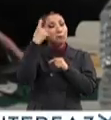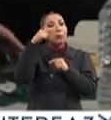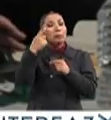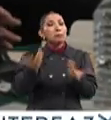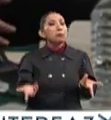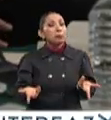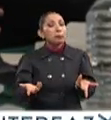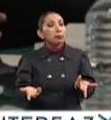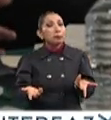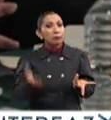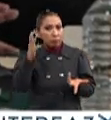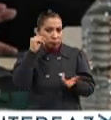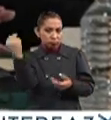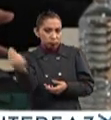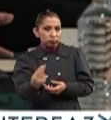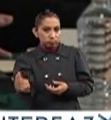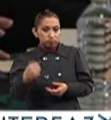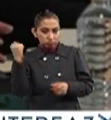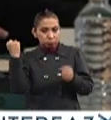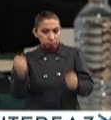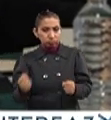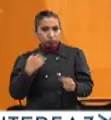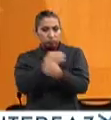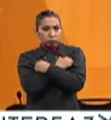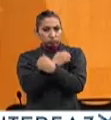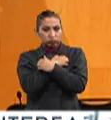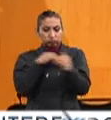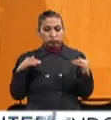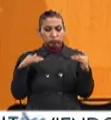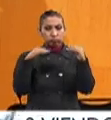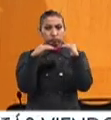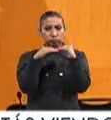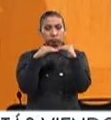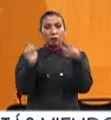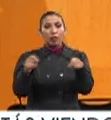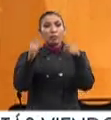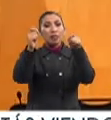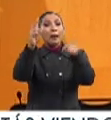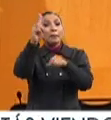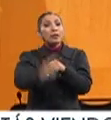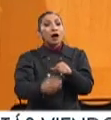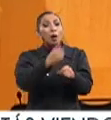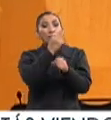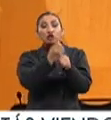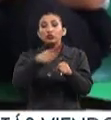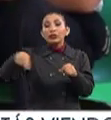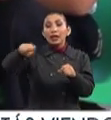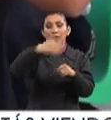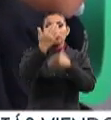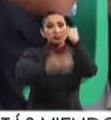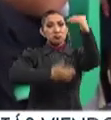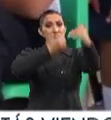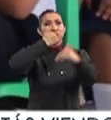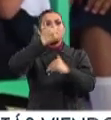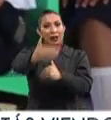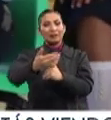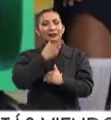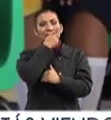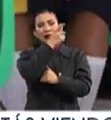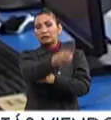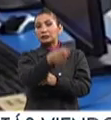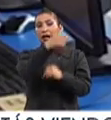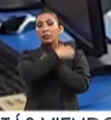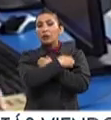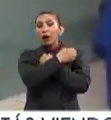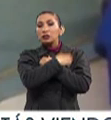qué? Coincidió en la necesidad de garantizar una educación equitativa que ofrezca verdaderas oportunidades de desarrollo. Aseguró